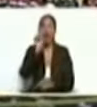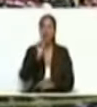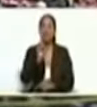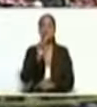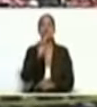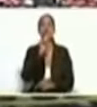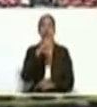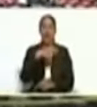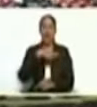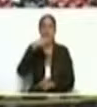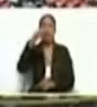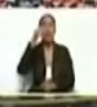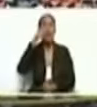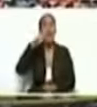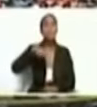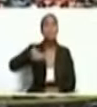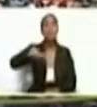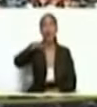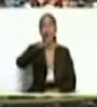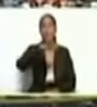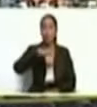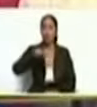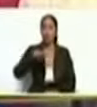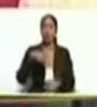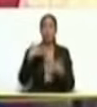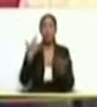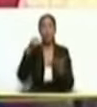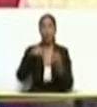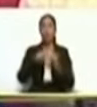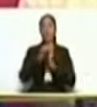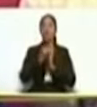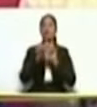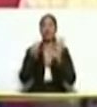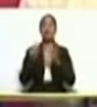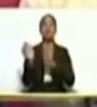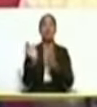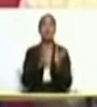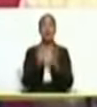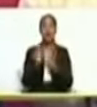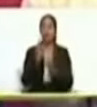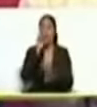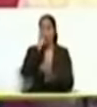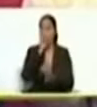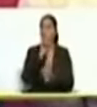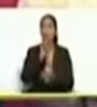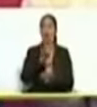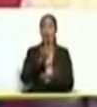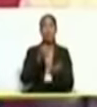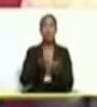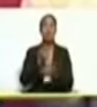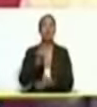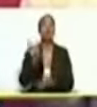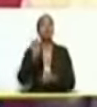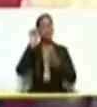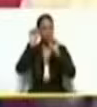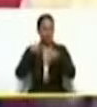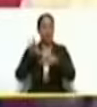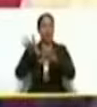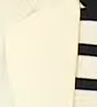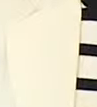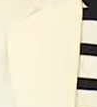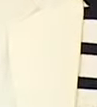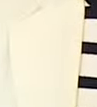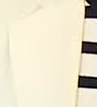ahí y ahora la persona señalada por Corina Machado es Corina Lloris, una historiadora de 80 años que tampoco pudo